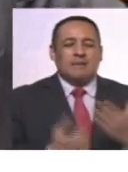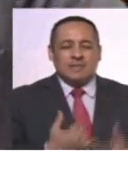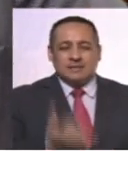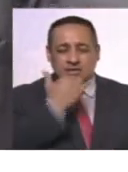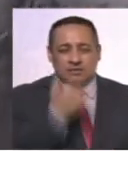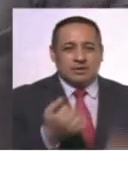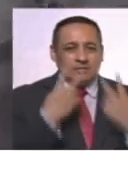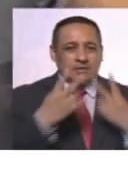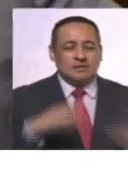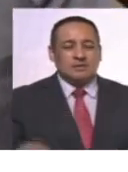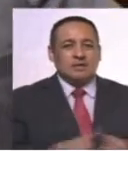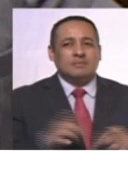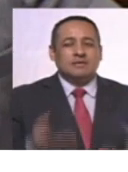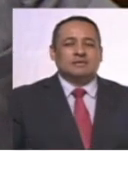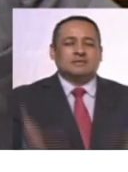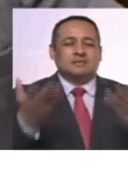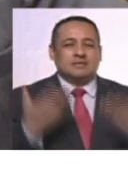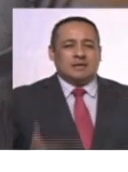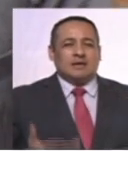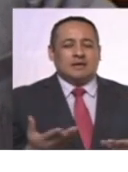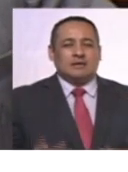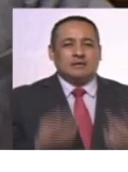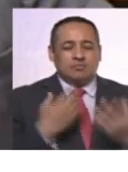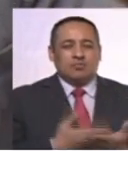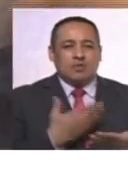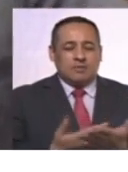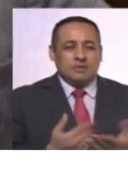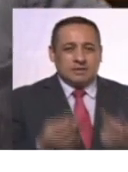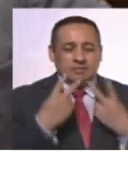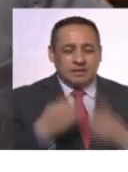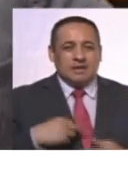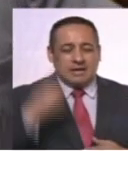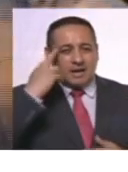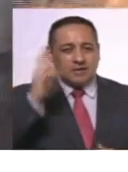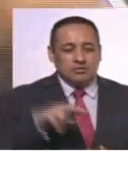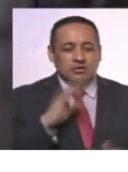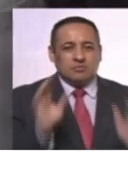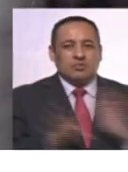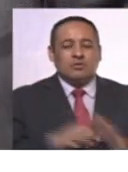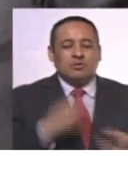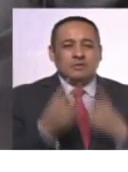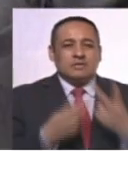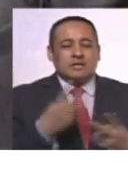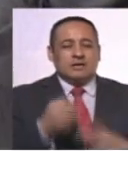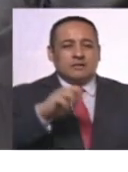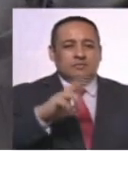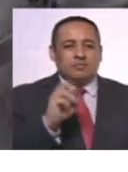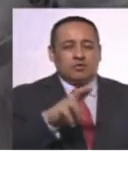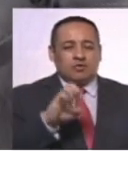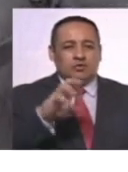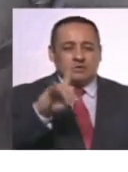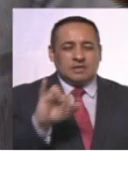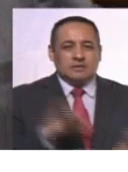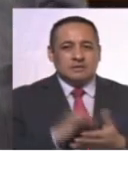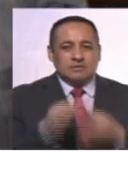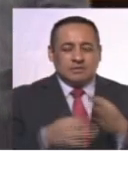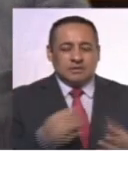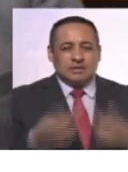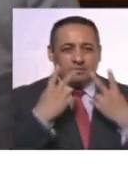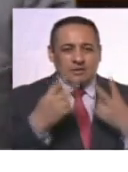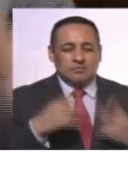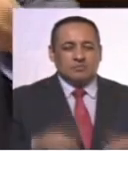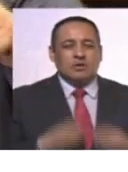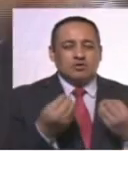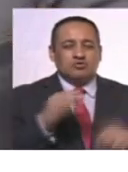ahí y traer argumentos, ¿no?, razones, y visitaré PRONIET, pero quisiera que le eche una mirada a